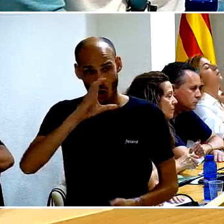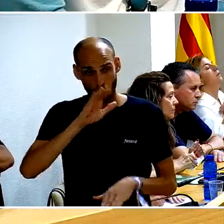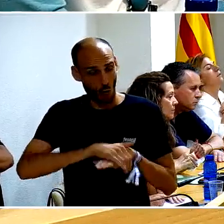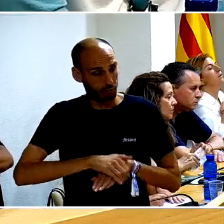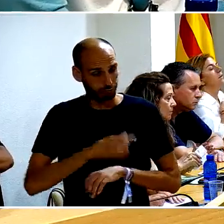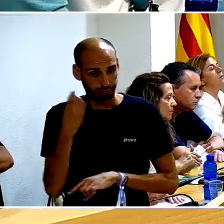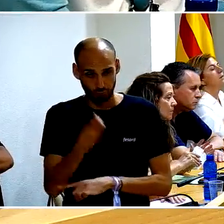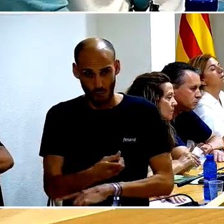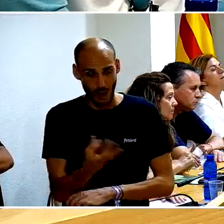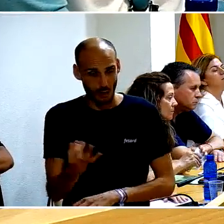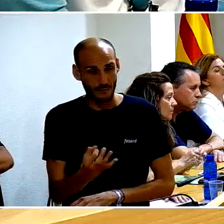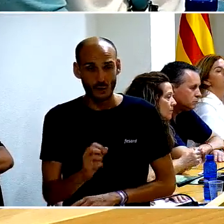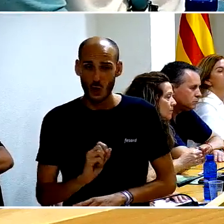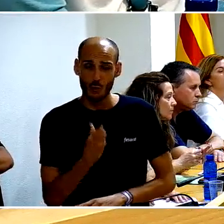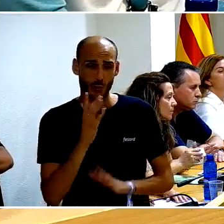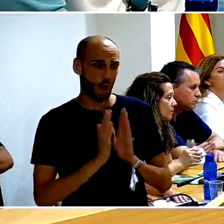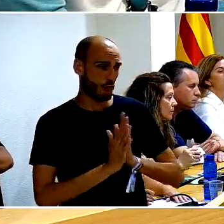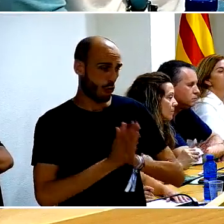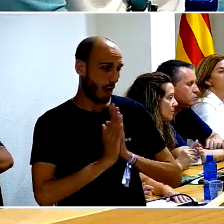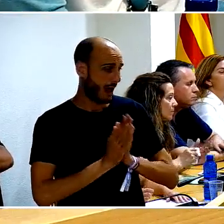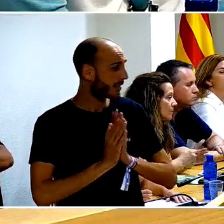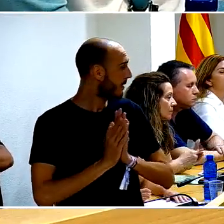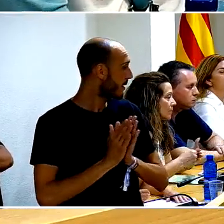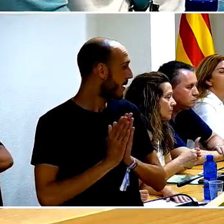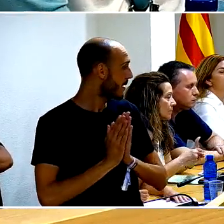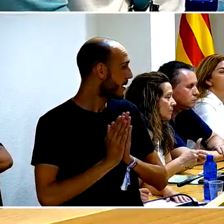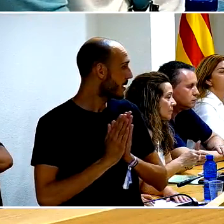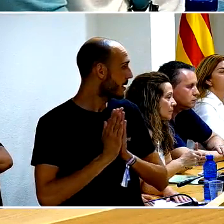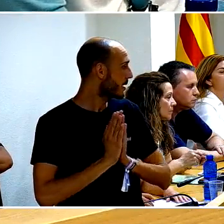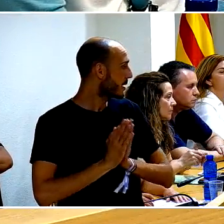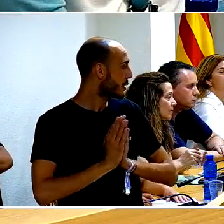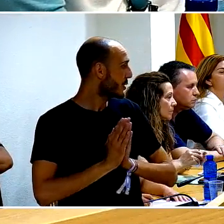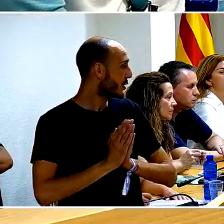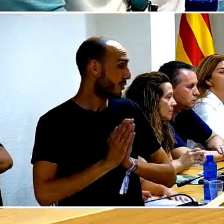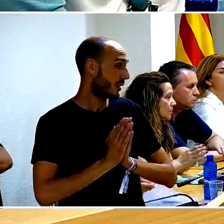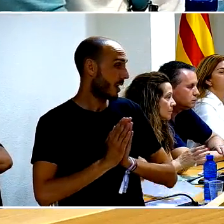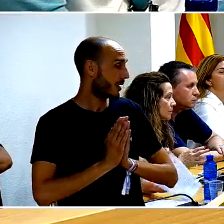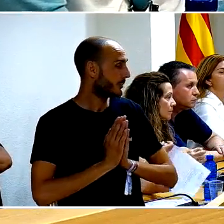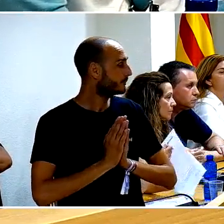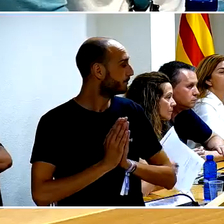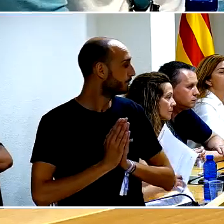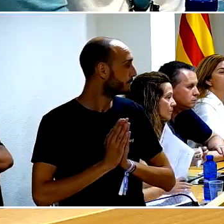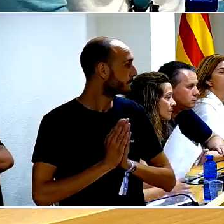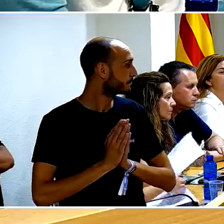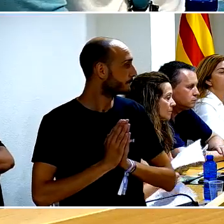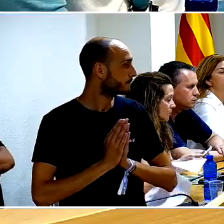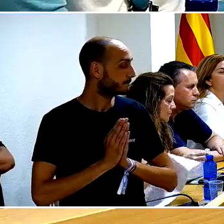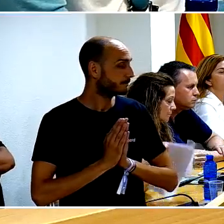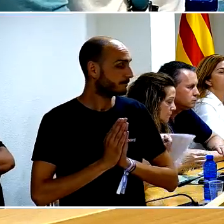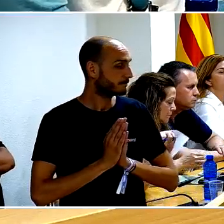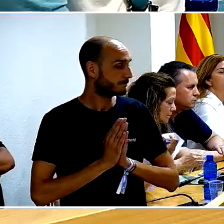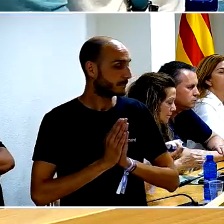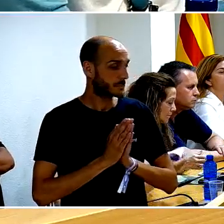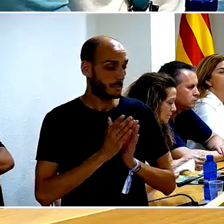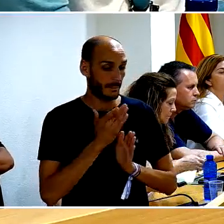era la primera. Entonces, rogaría que por favor en diferentes ocasiones me permita que pueda contestar